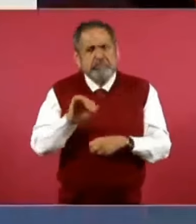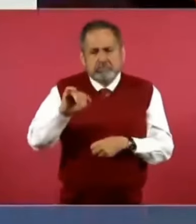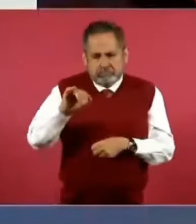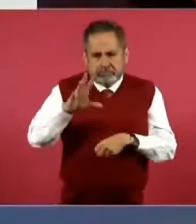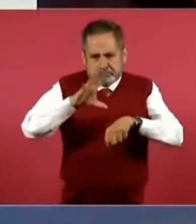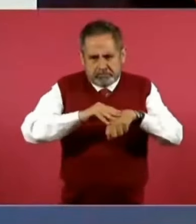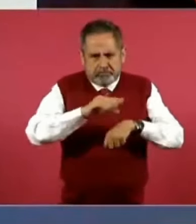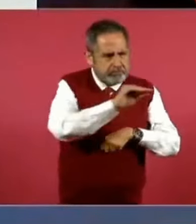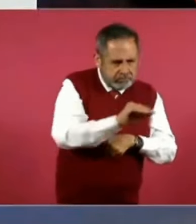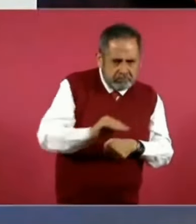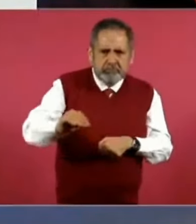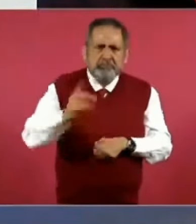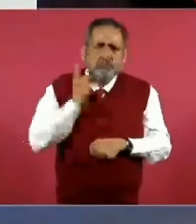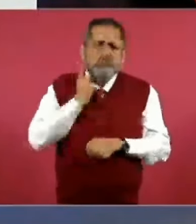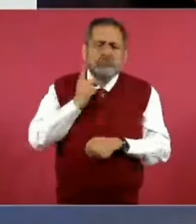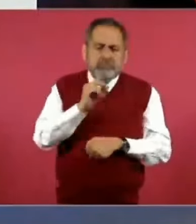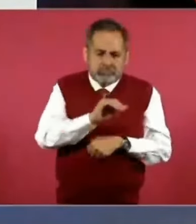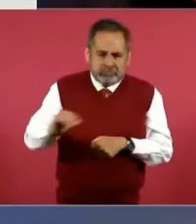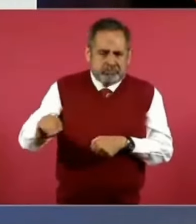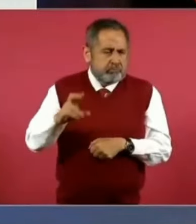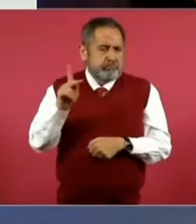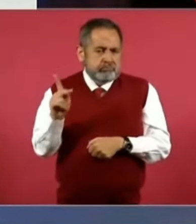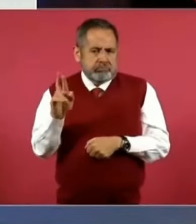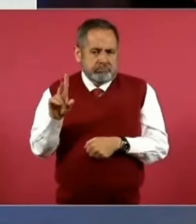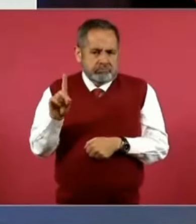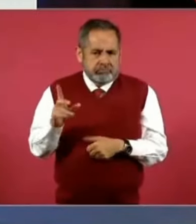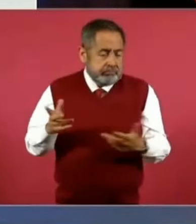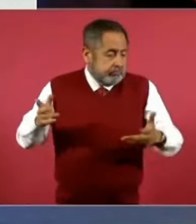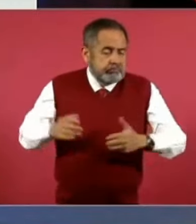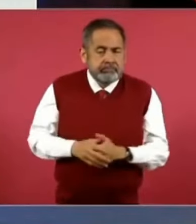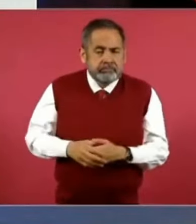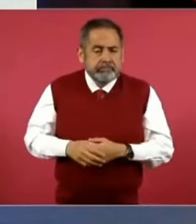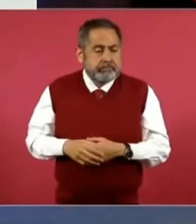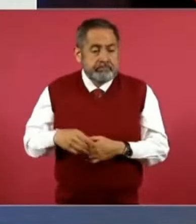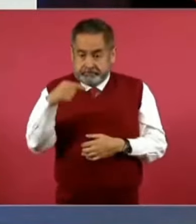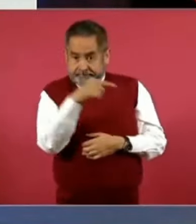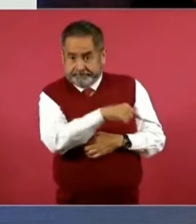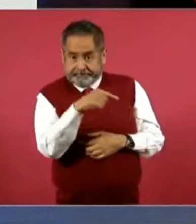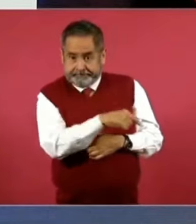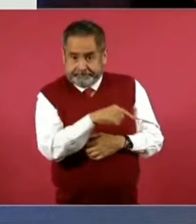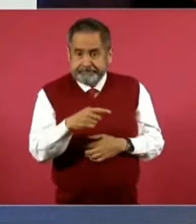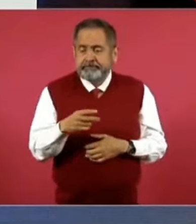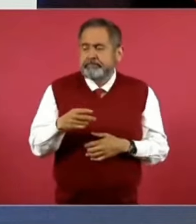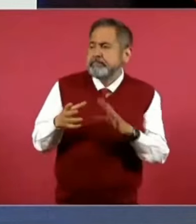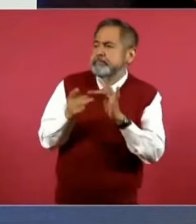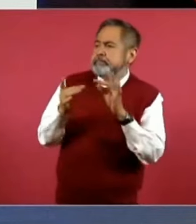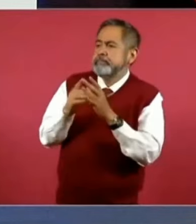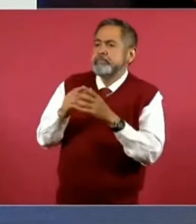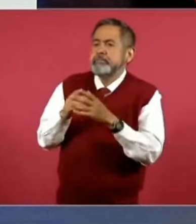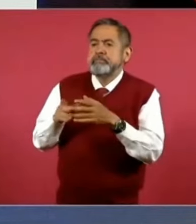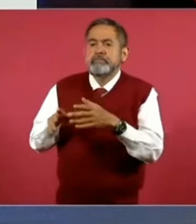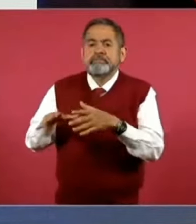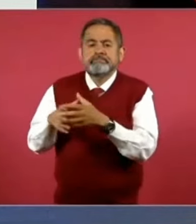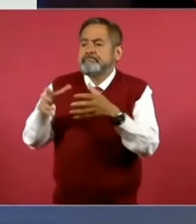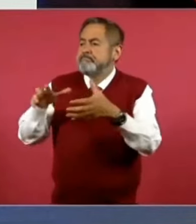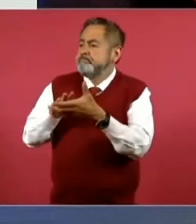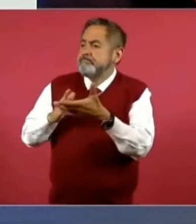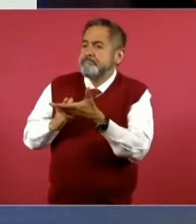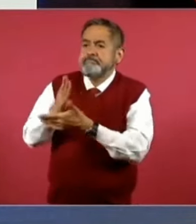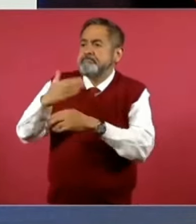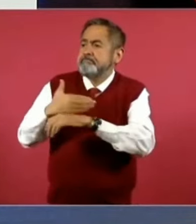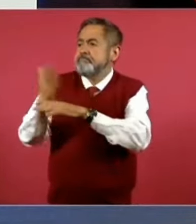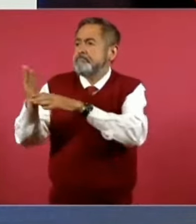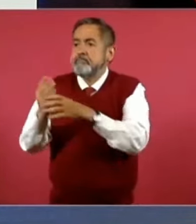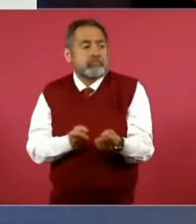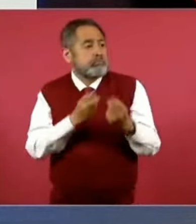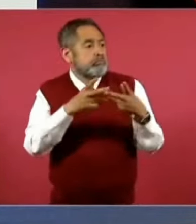legisladores la sobrer representación que Argumenta el oficialismo deja sobr representados a millones de